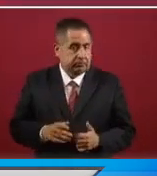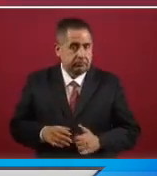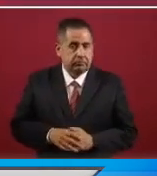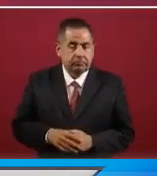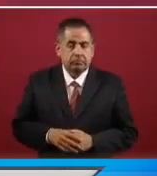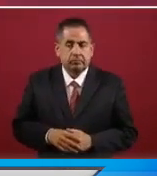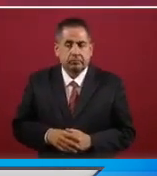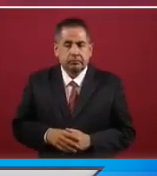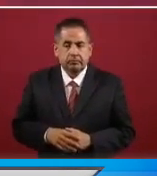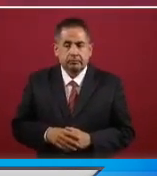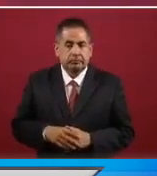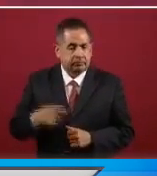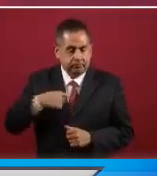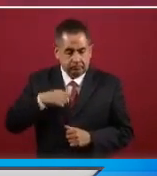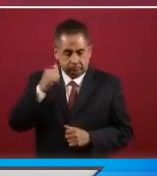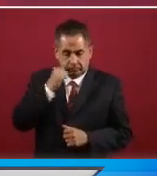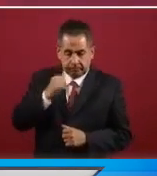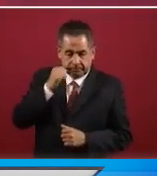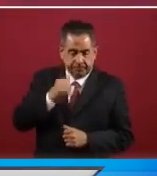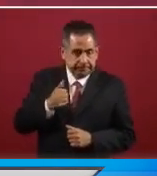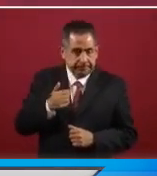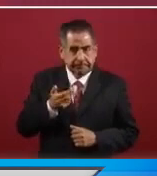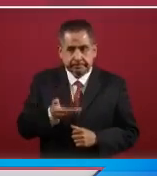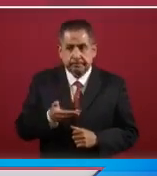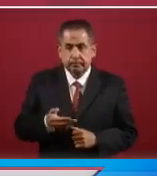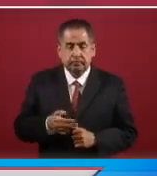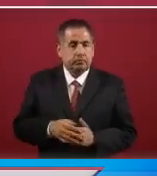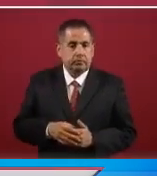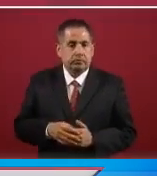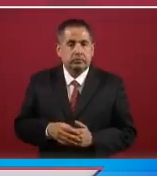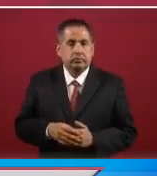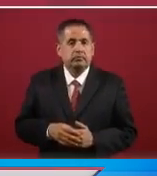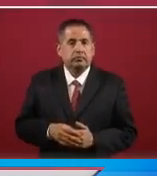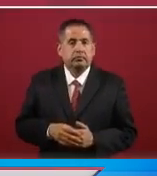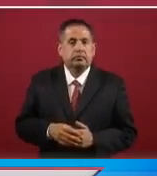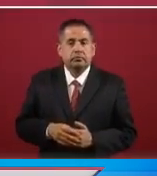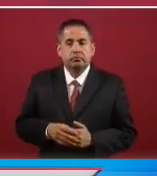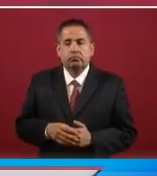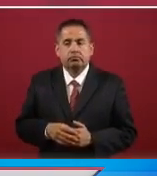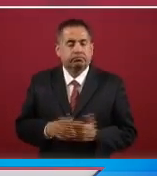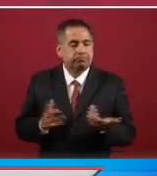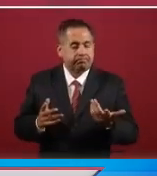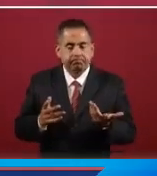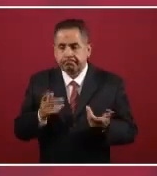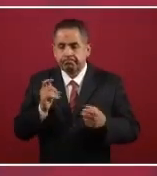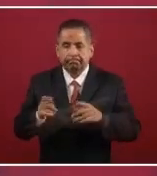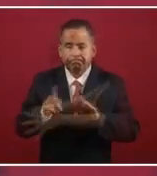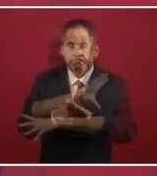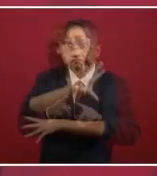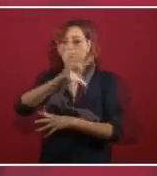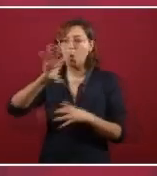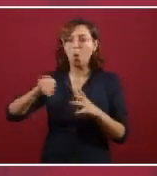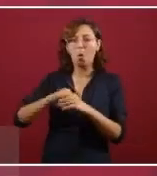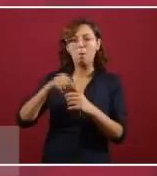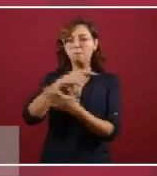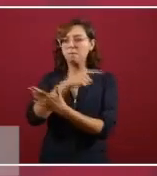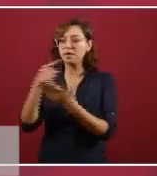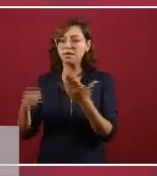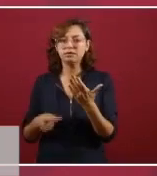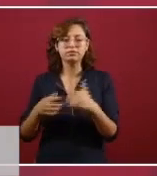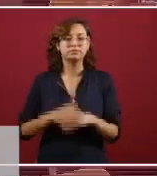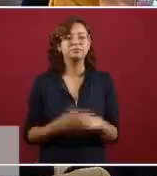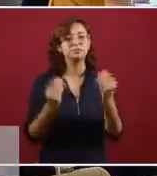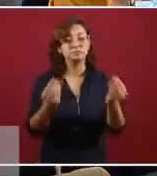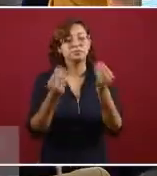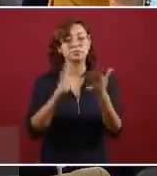Funcionales. Esto mismo se aplica para la construcción de caminos de concreto en Oaxaca en todas las cabeceras municipales. Muchas